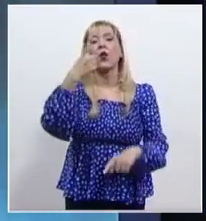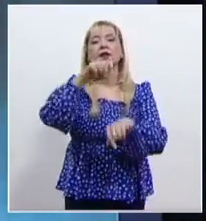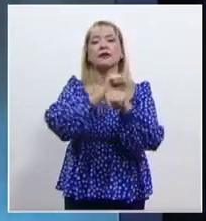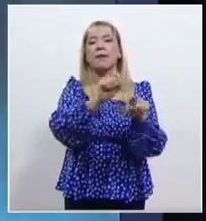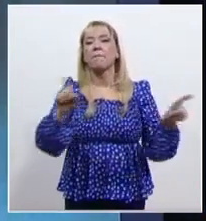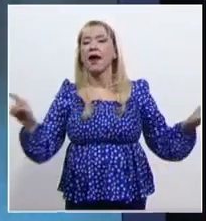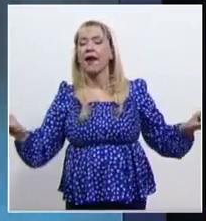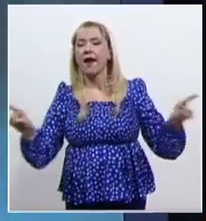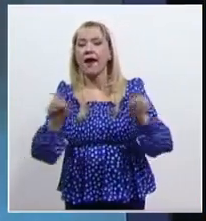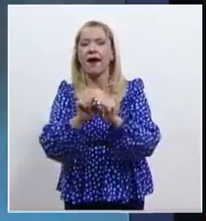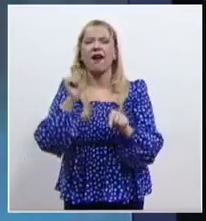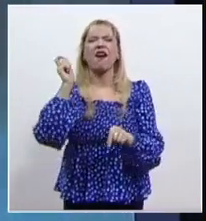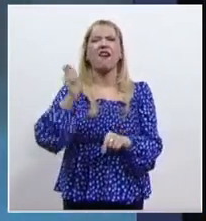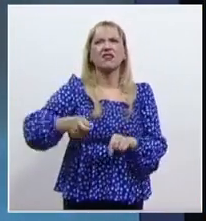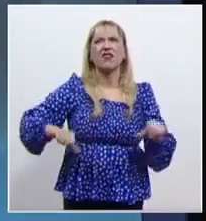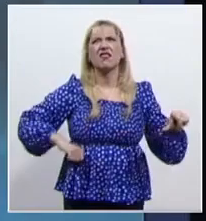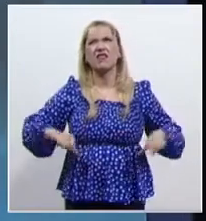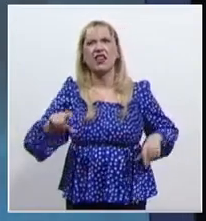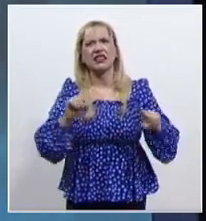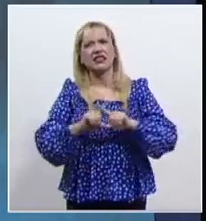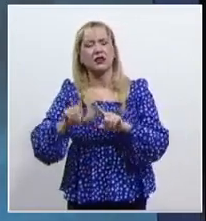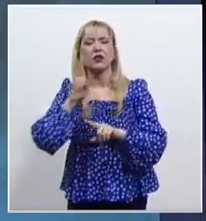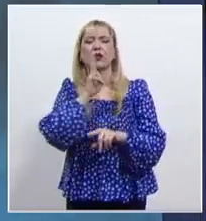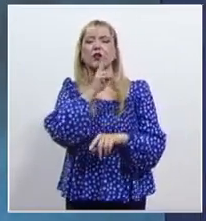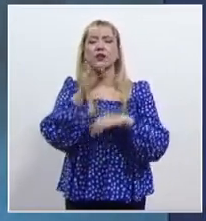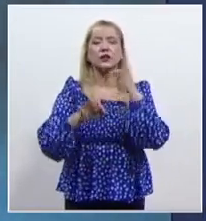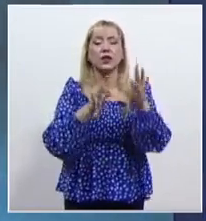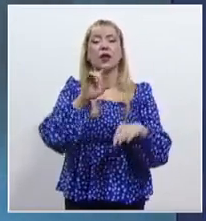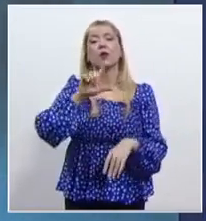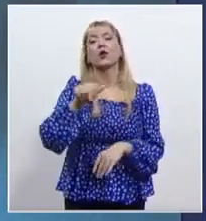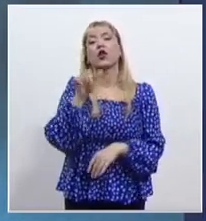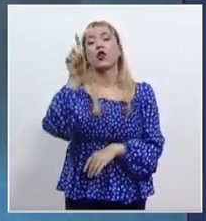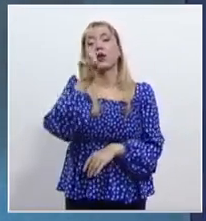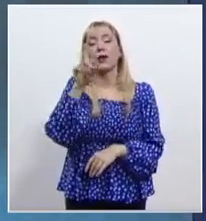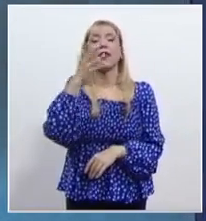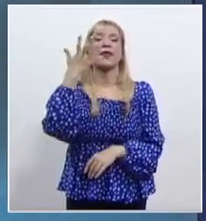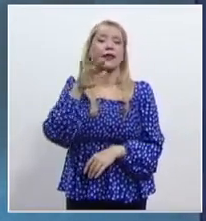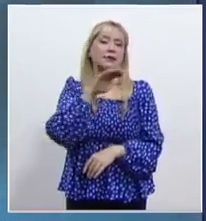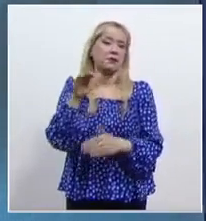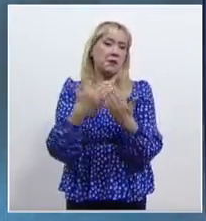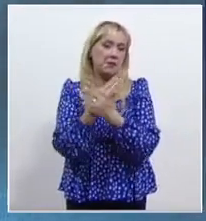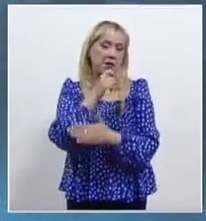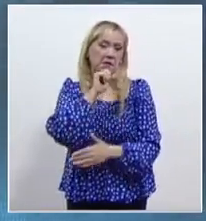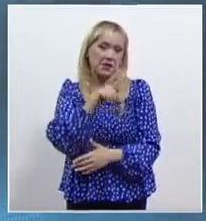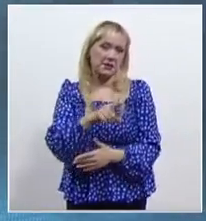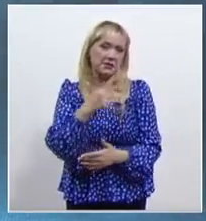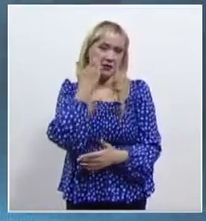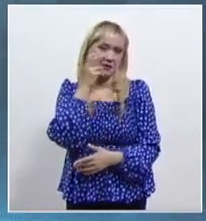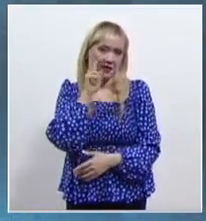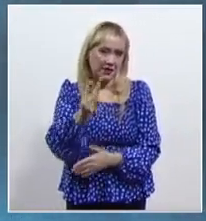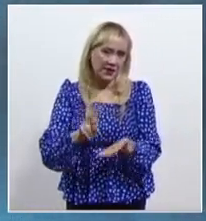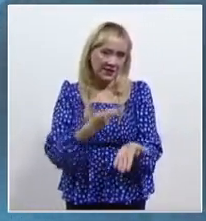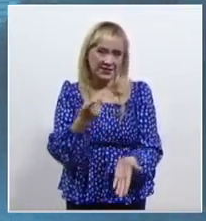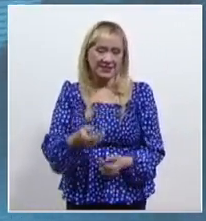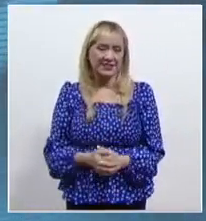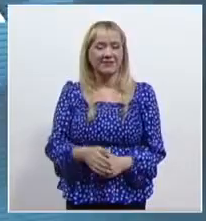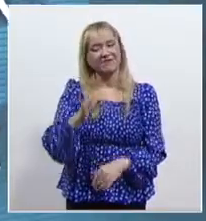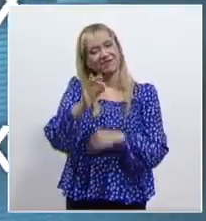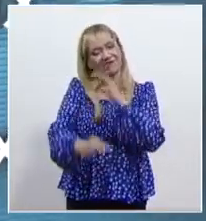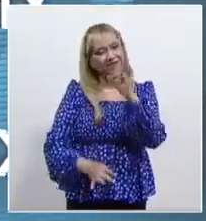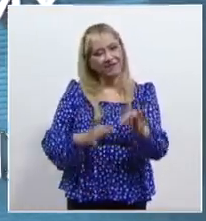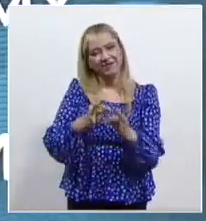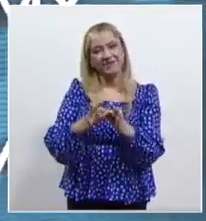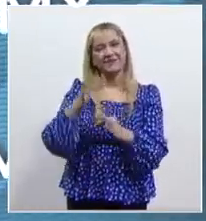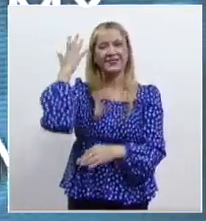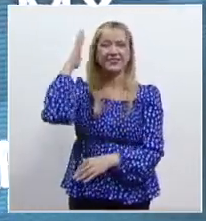Judicial, resumen semanal de noticias y su repetición el domingo a las 10:30 de la mañana. Es así como llegamos al final de este espacio. Soy